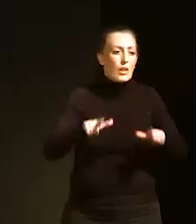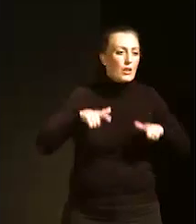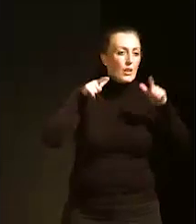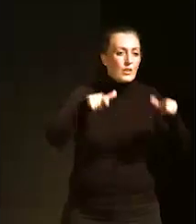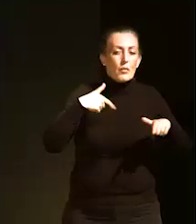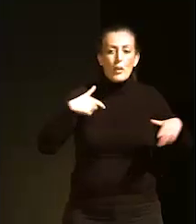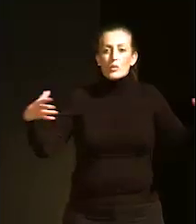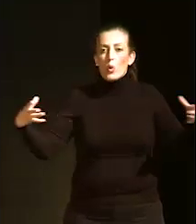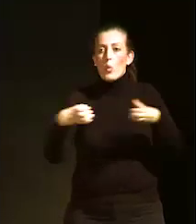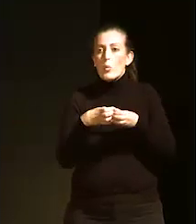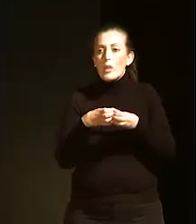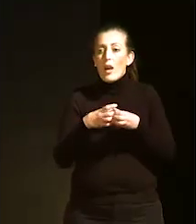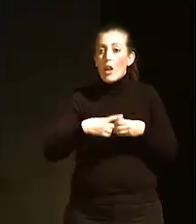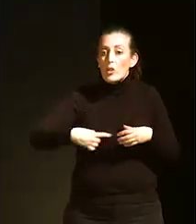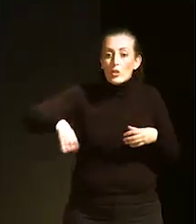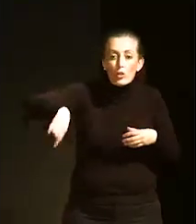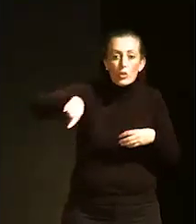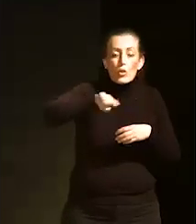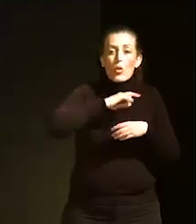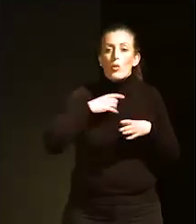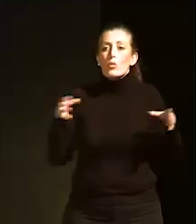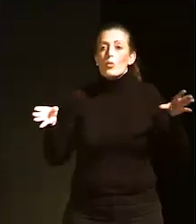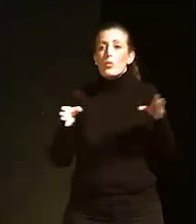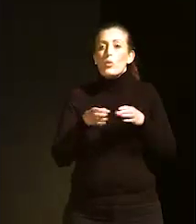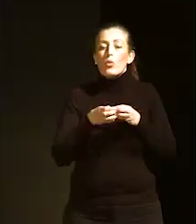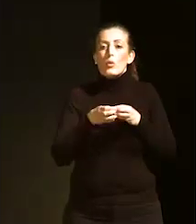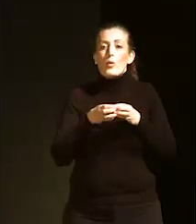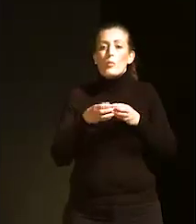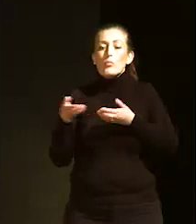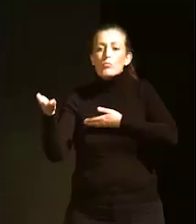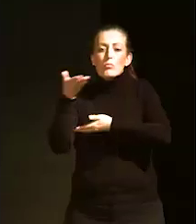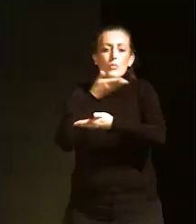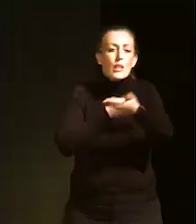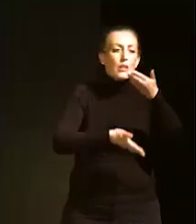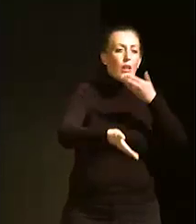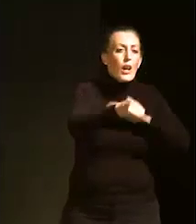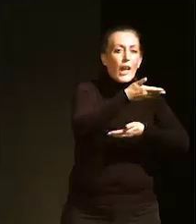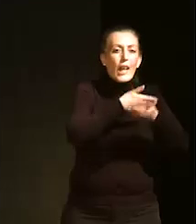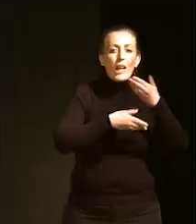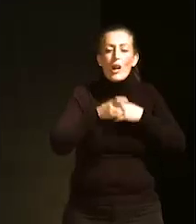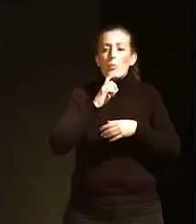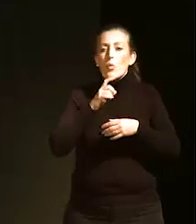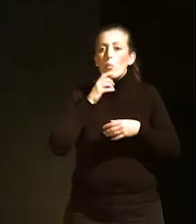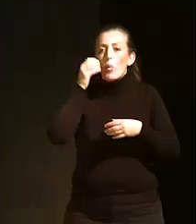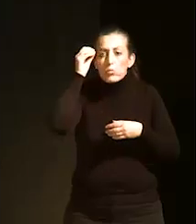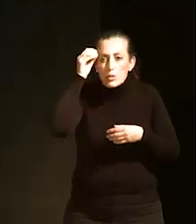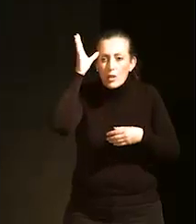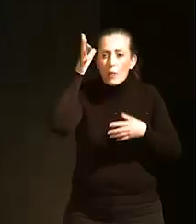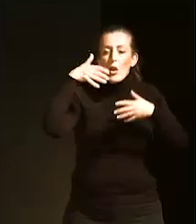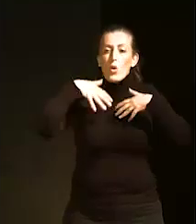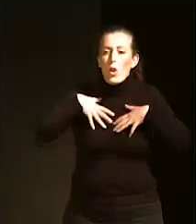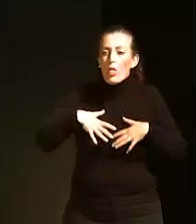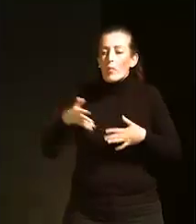y la comunidad ha generado un verdadero intercambio de saberes y conocimientos y el